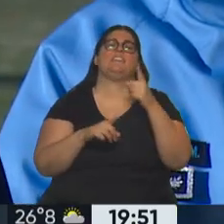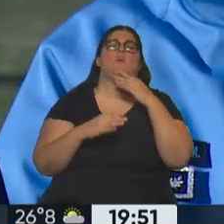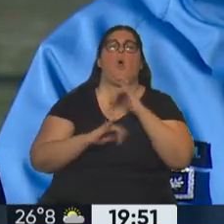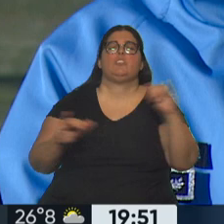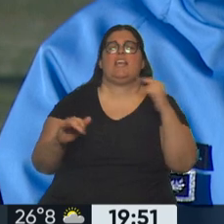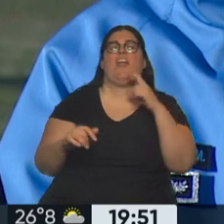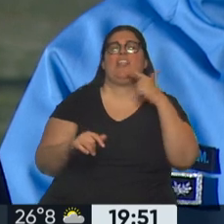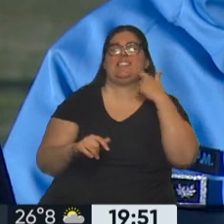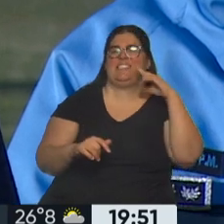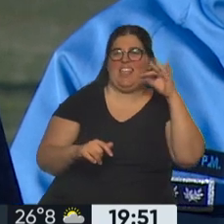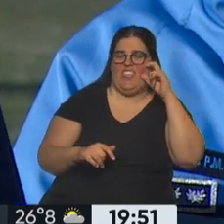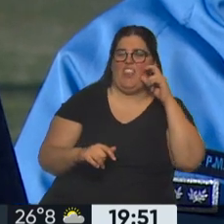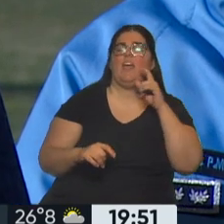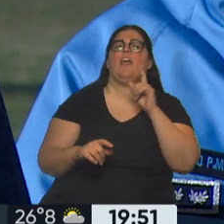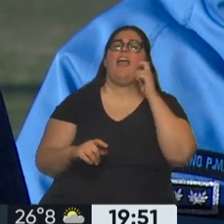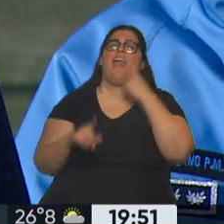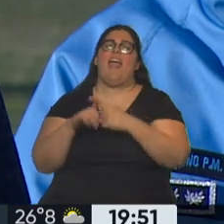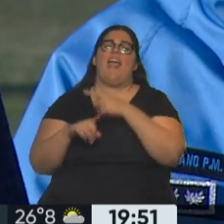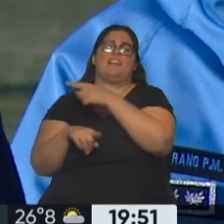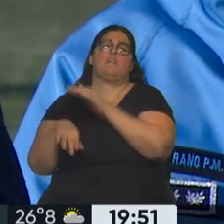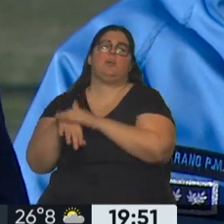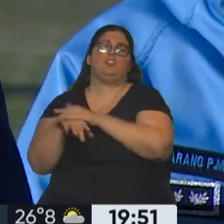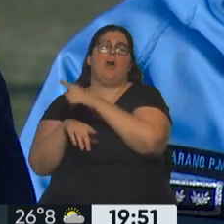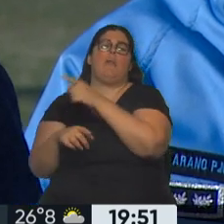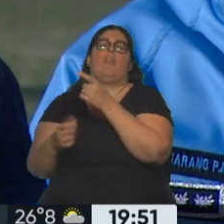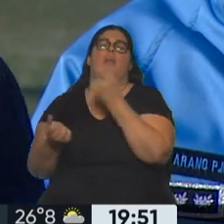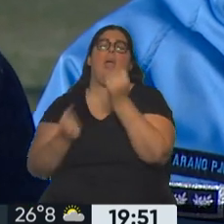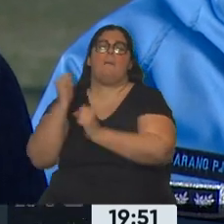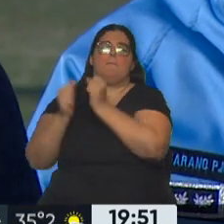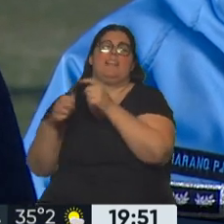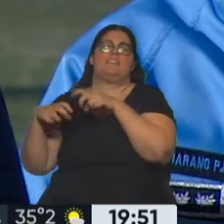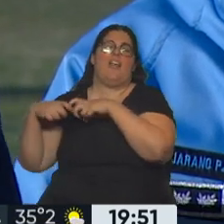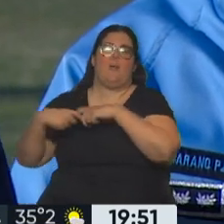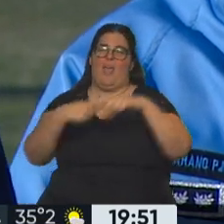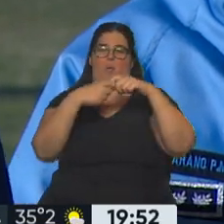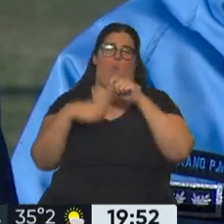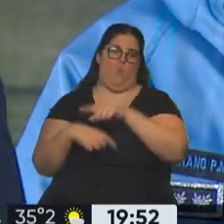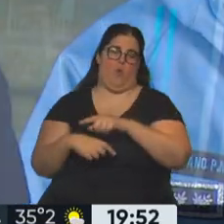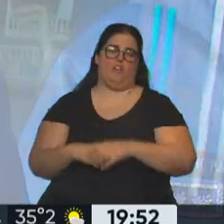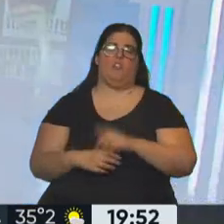empresario vinculado con la empresa de acarreo de vehículos en infracción en la Ciudad de Buenos Aires.